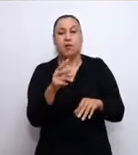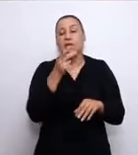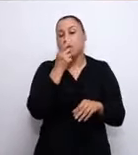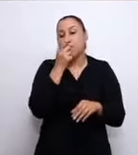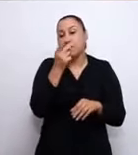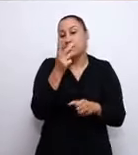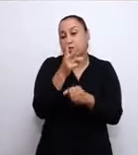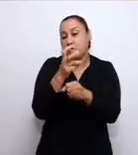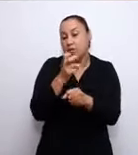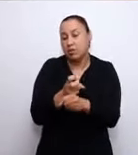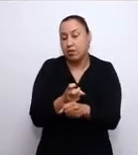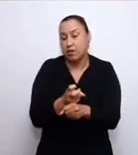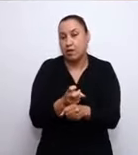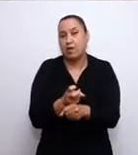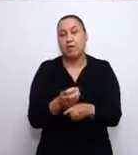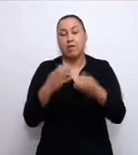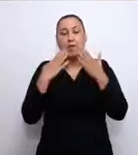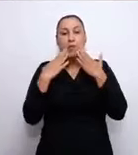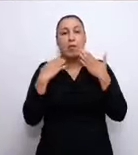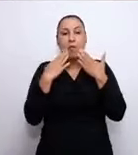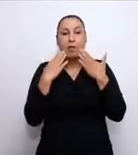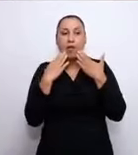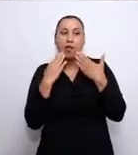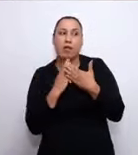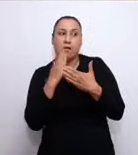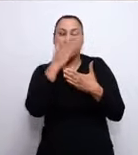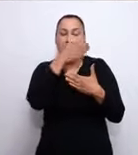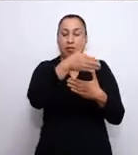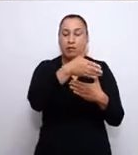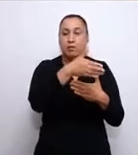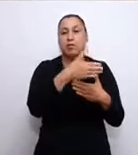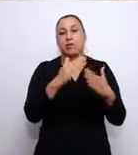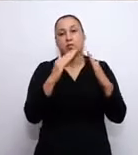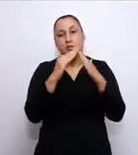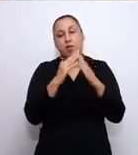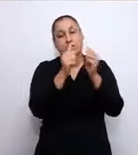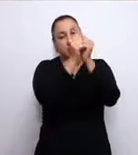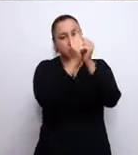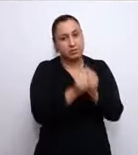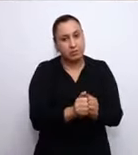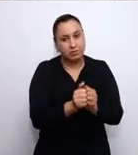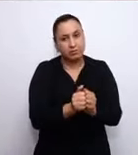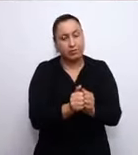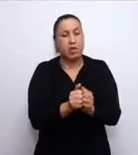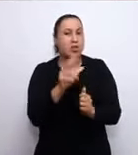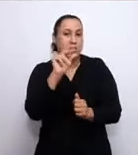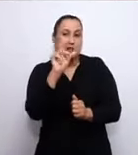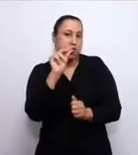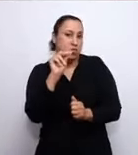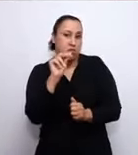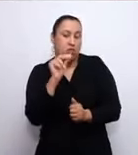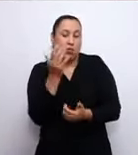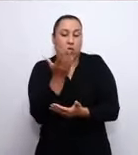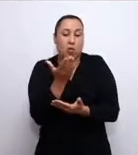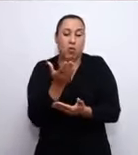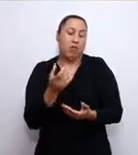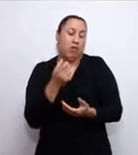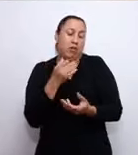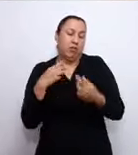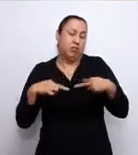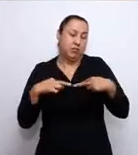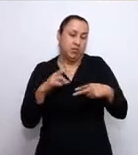invitará de manera cordial y educada a retornar a su hogar en caso de negativa o falta de